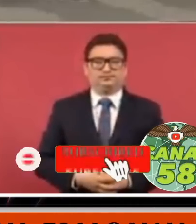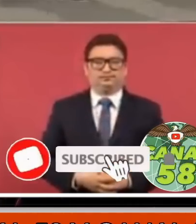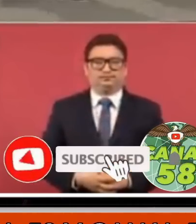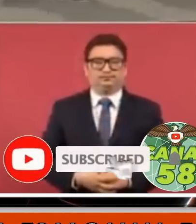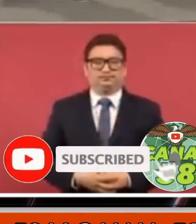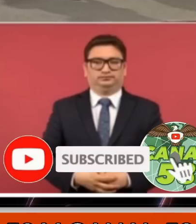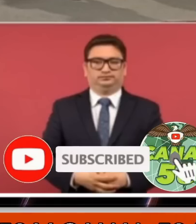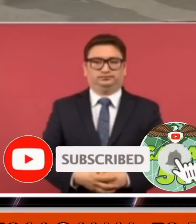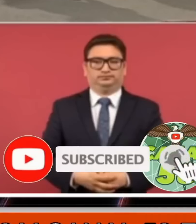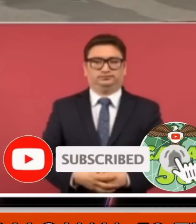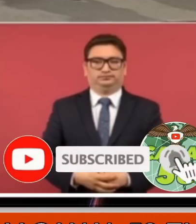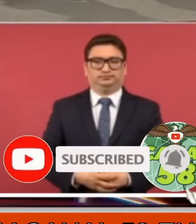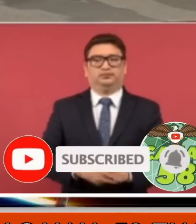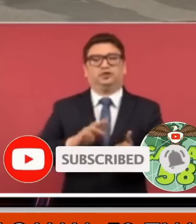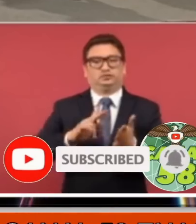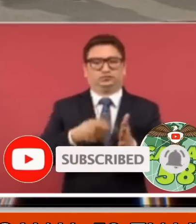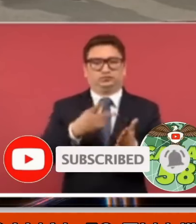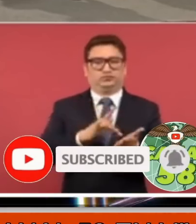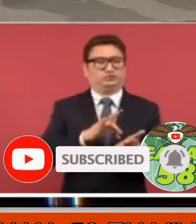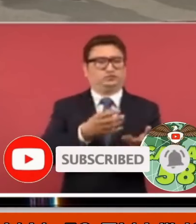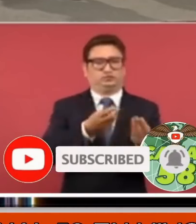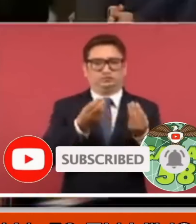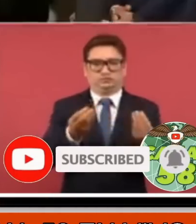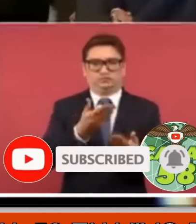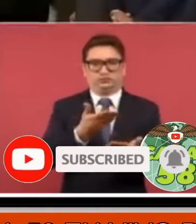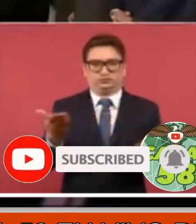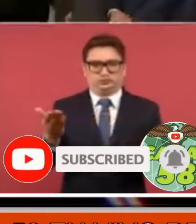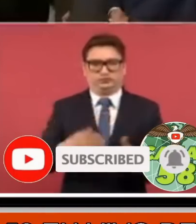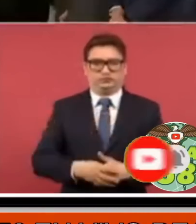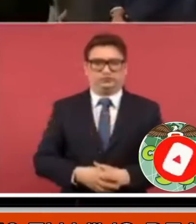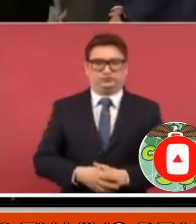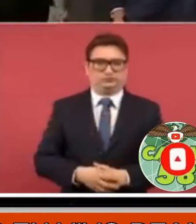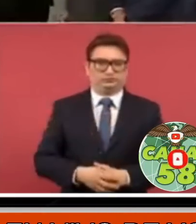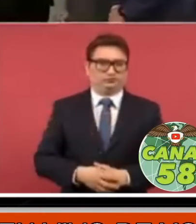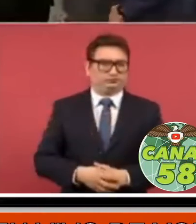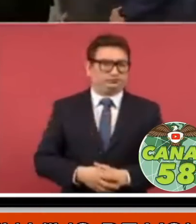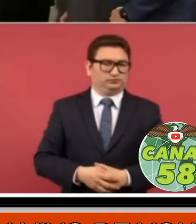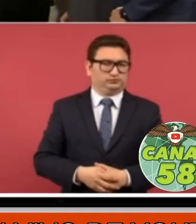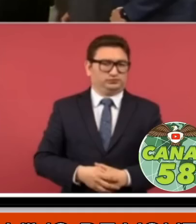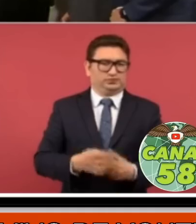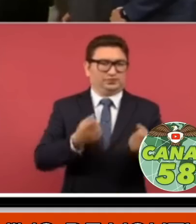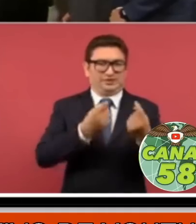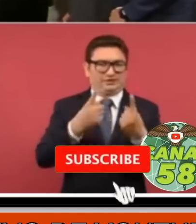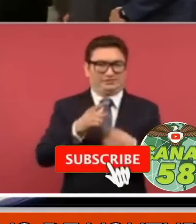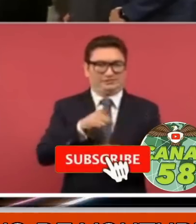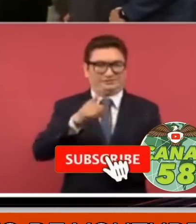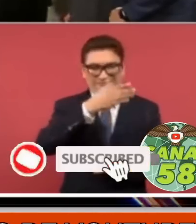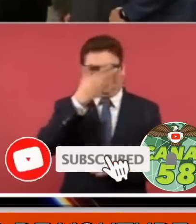pues de nuevo, muchas gracias. Qué bien que no sabían, ¿verdad?